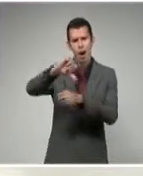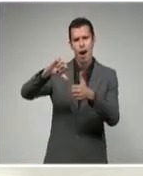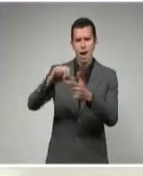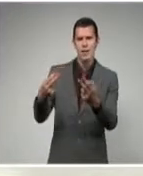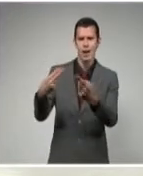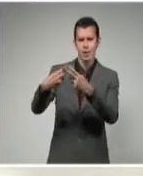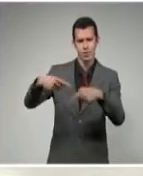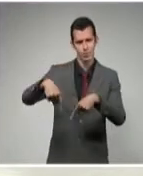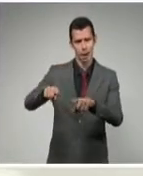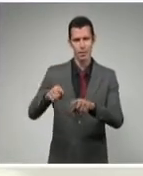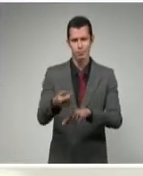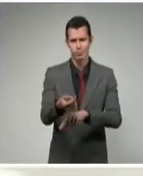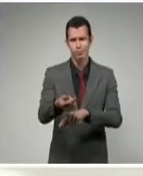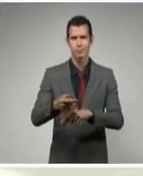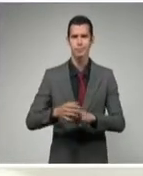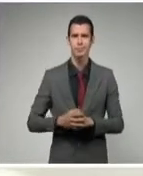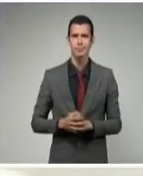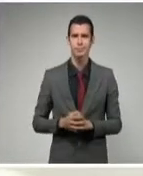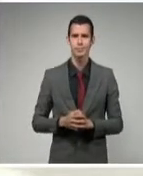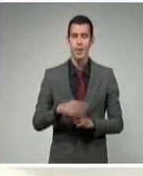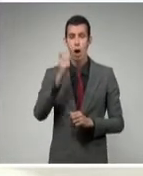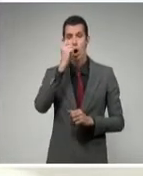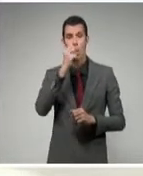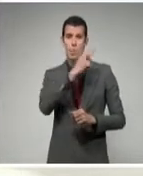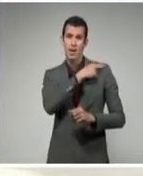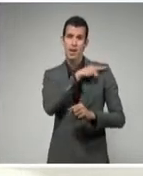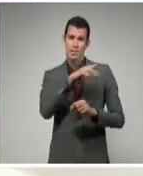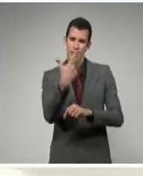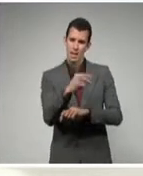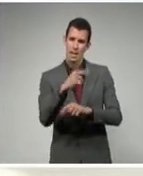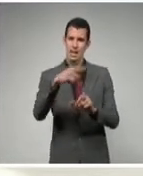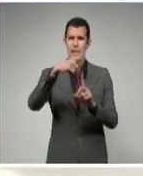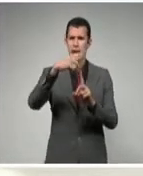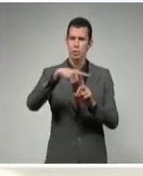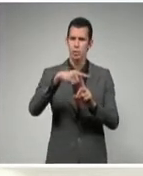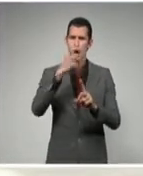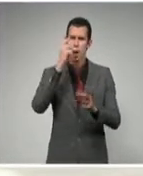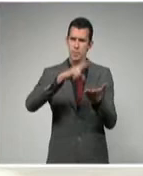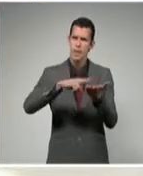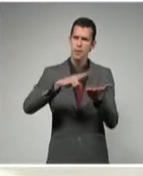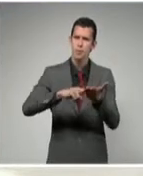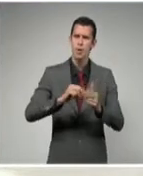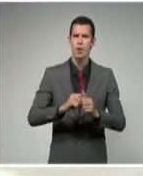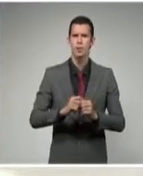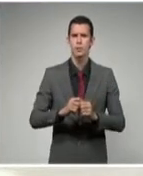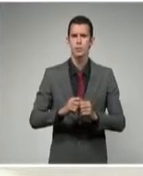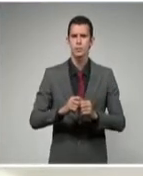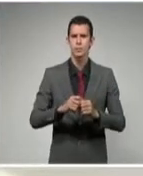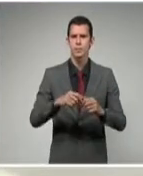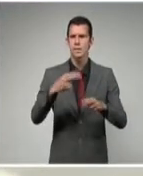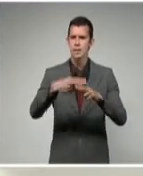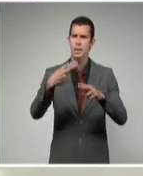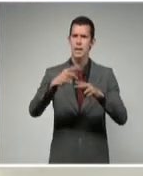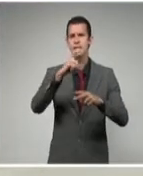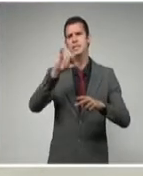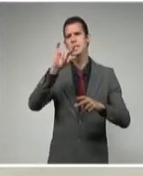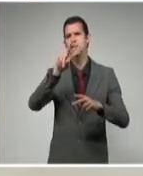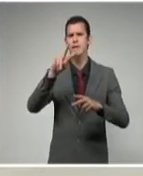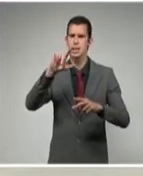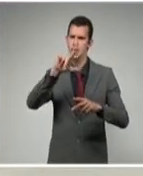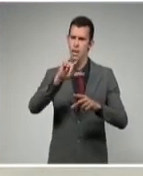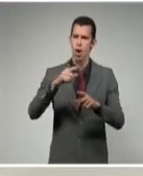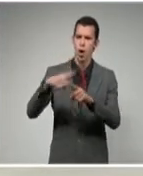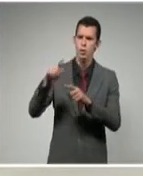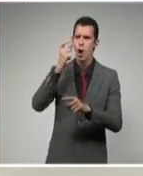y jueves, el equipo lo dirigirá el tunero Pablo Civil, ya que Armando Ferrer estará al frente de sus cocodrilos, que también entrenan para la gran final de la